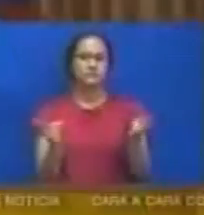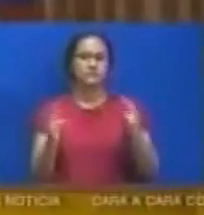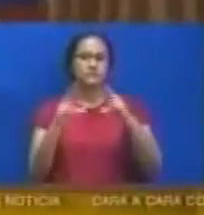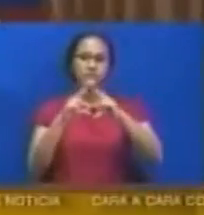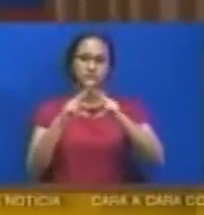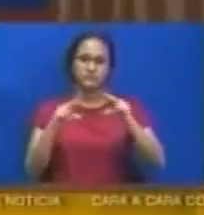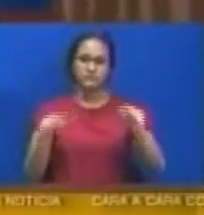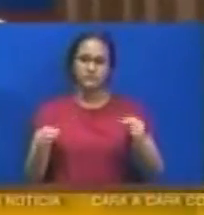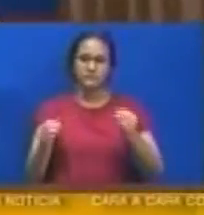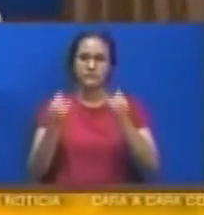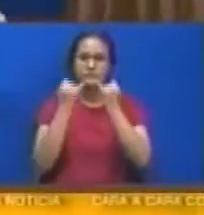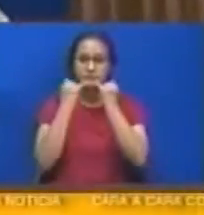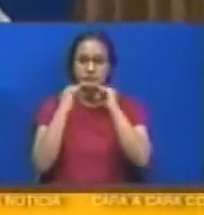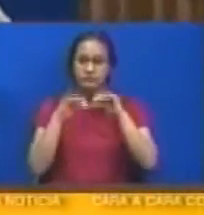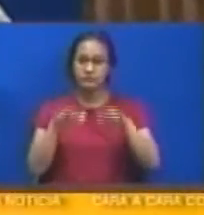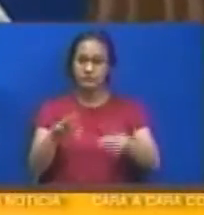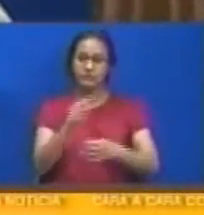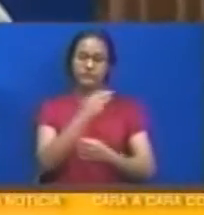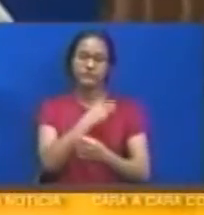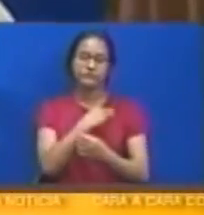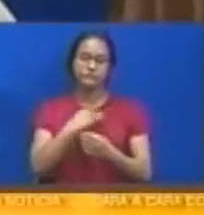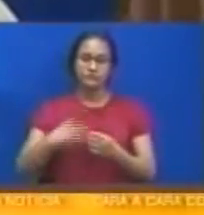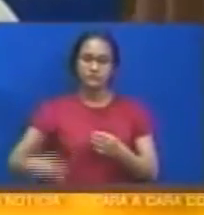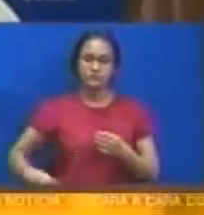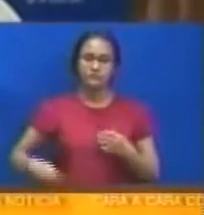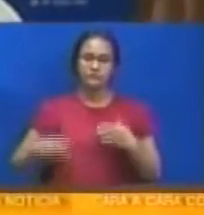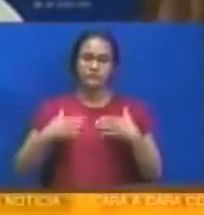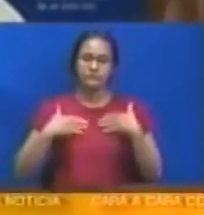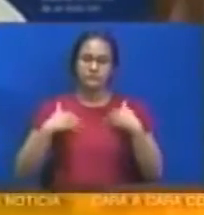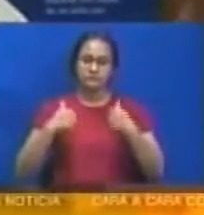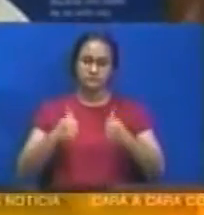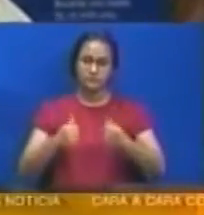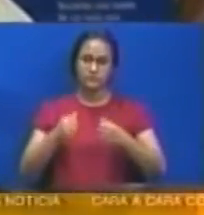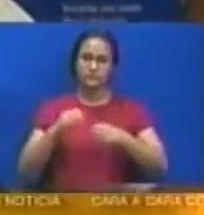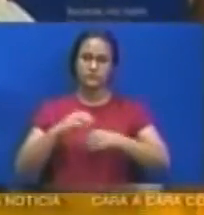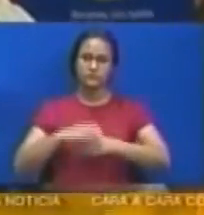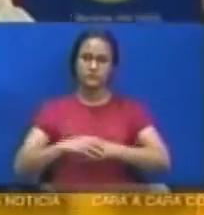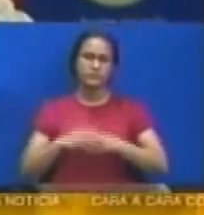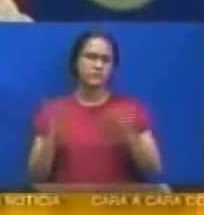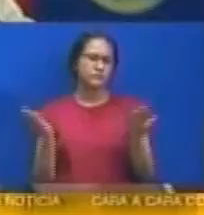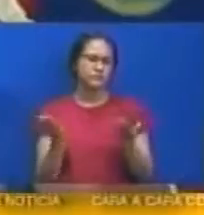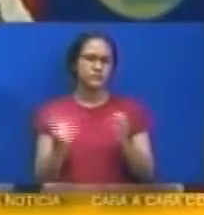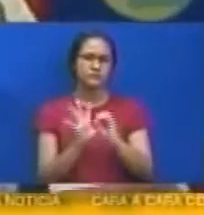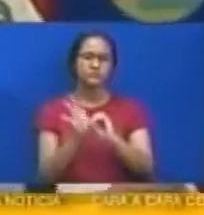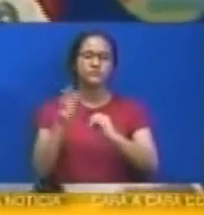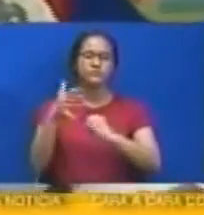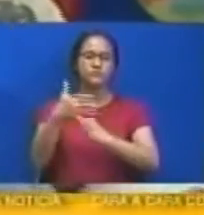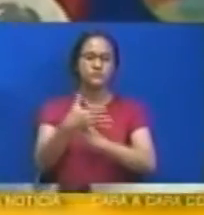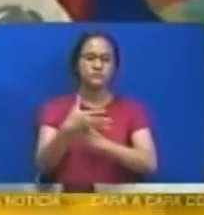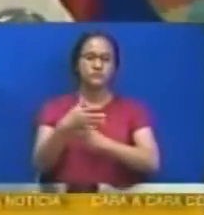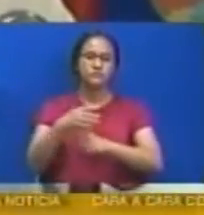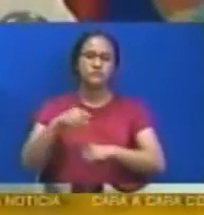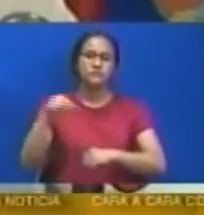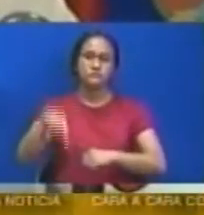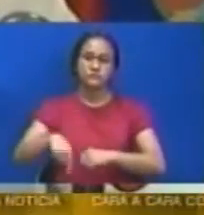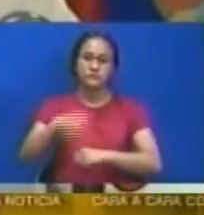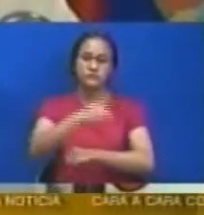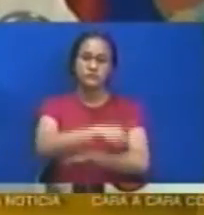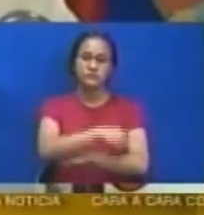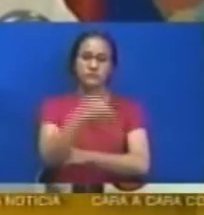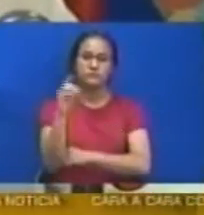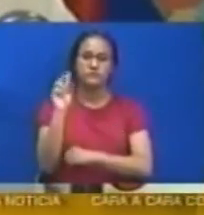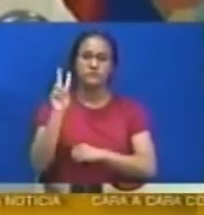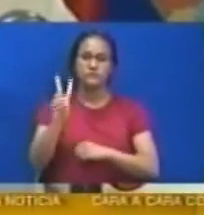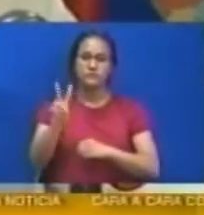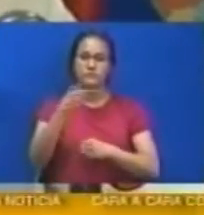El doctor Carlos Sáenz, secretario general del MinSA, reveló los datos actualizados del impacto que está generando la pandemia en el país, la cual comprende entre el